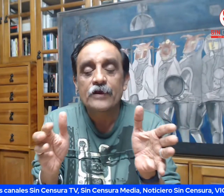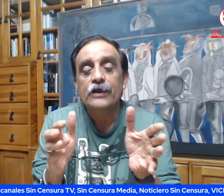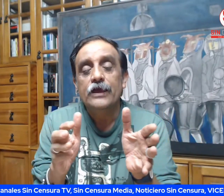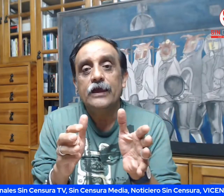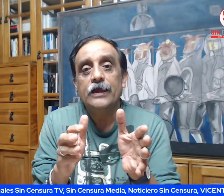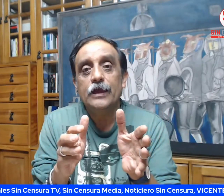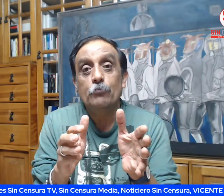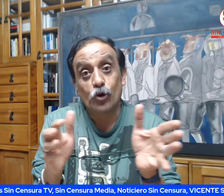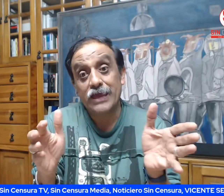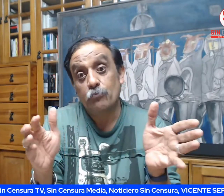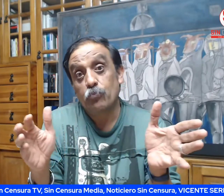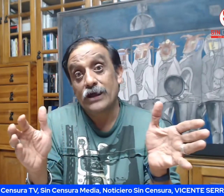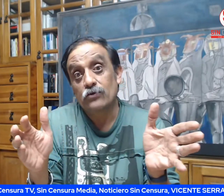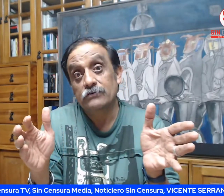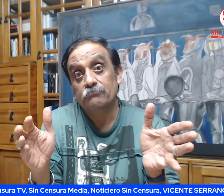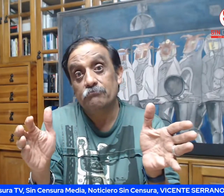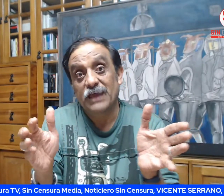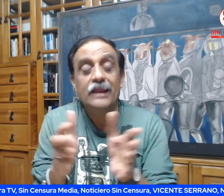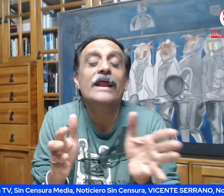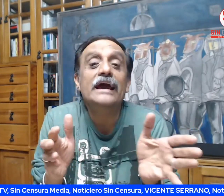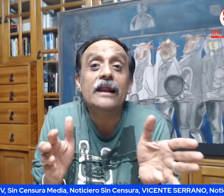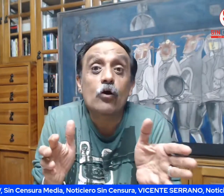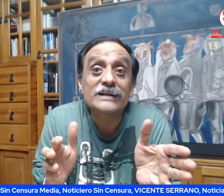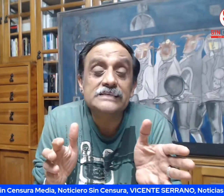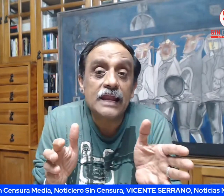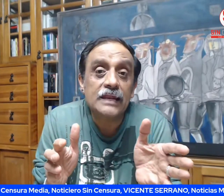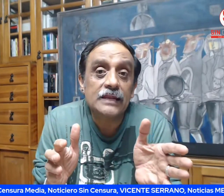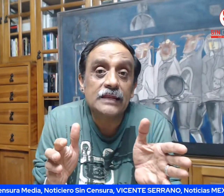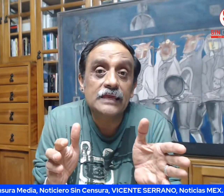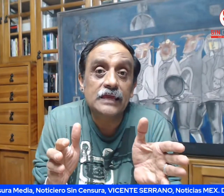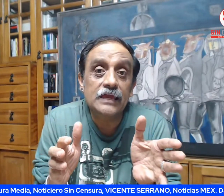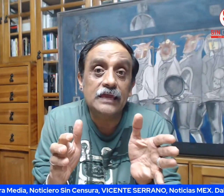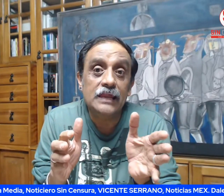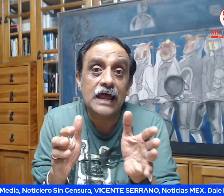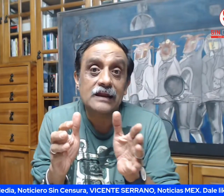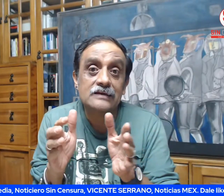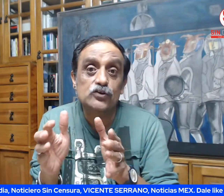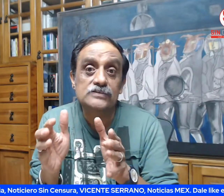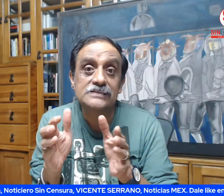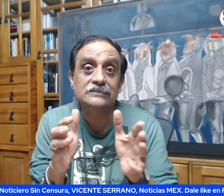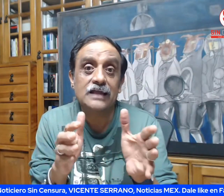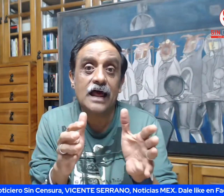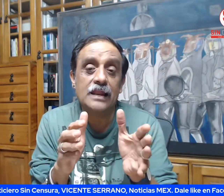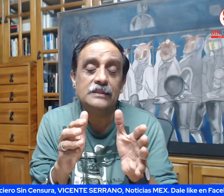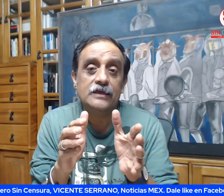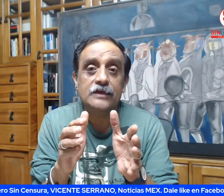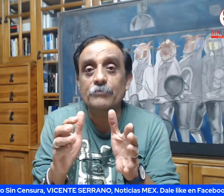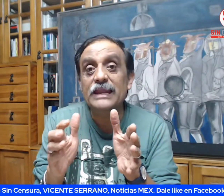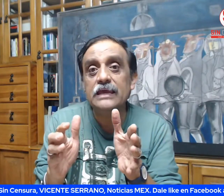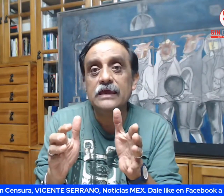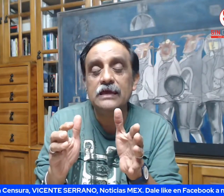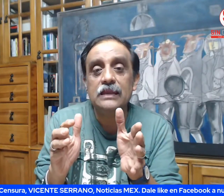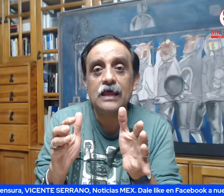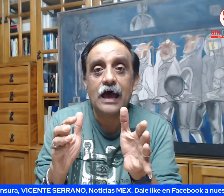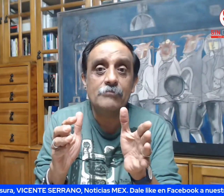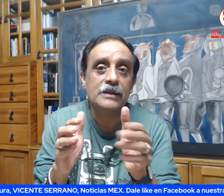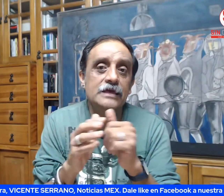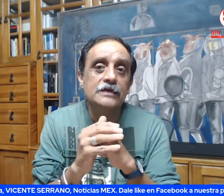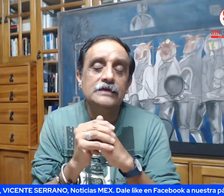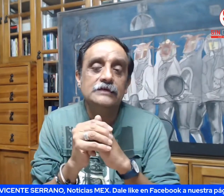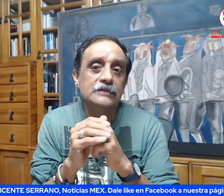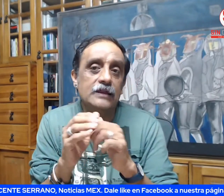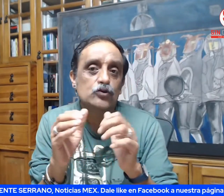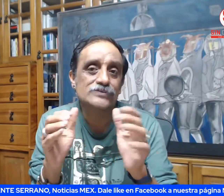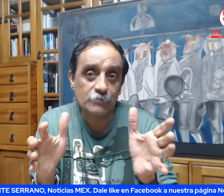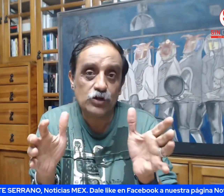norteamericano. ¿Por qué? Bueno, viene de una guerra comercial y la razón central de que Blinken